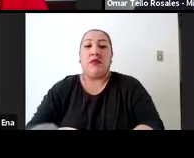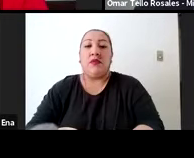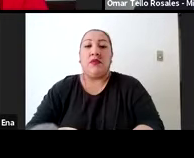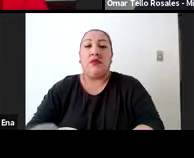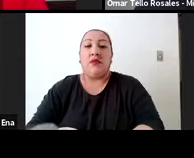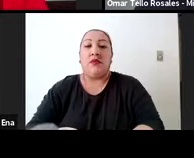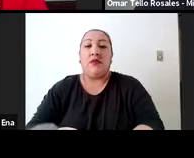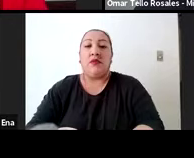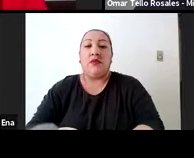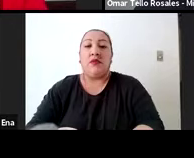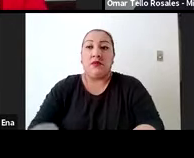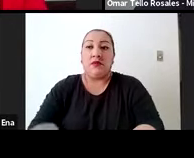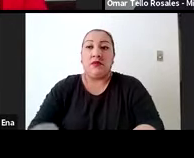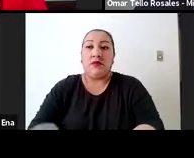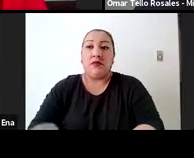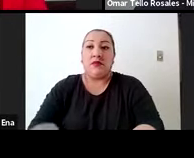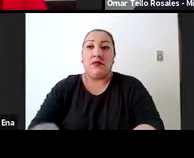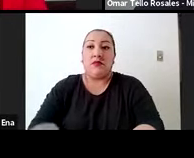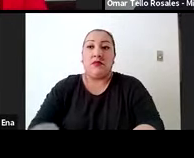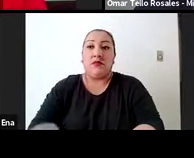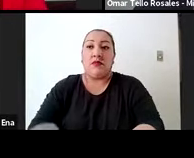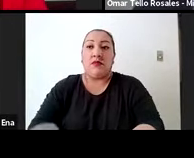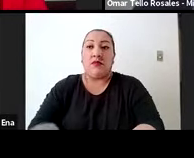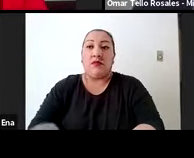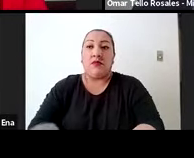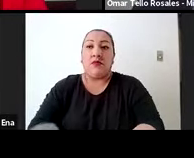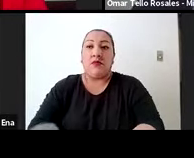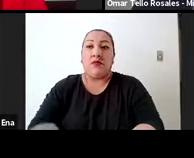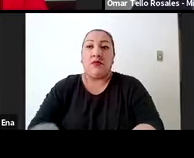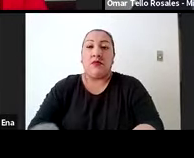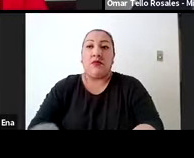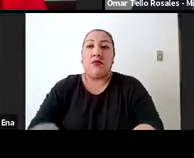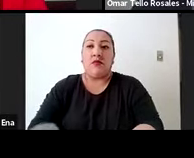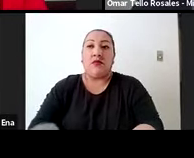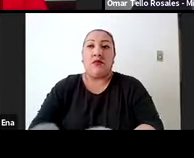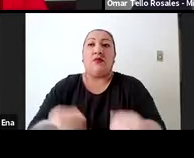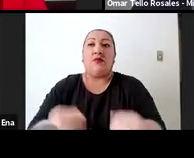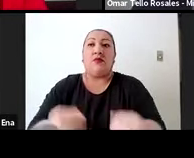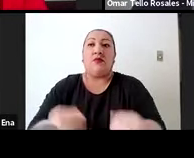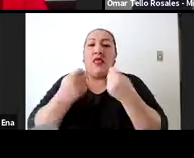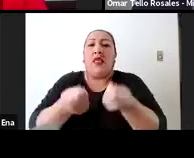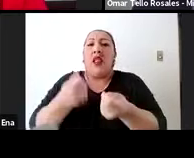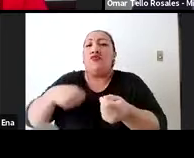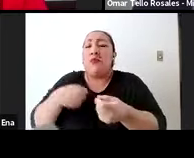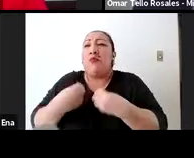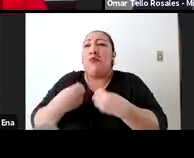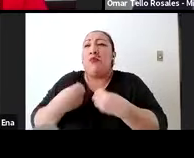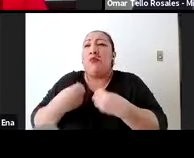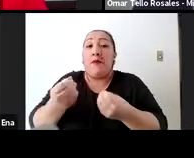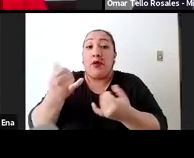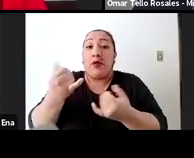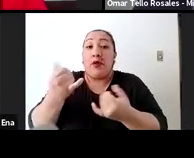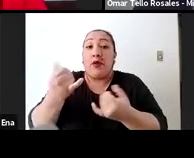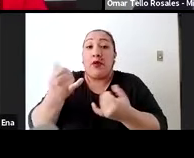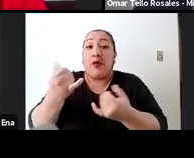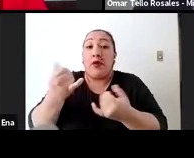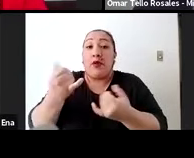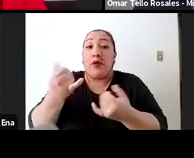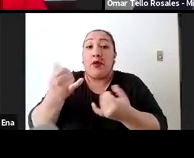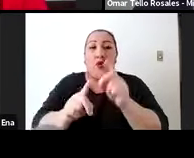dice el ciudadano. ¿Por qué tengo que darle a las municipalidades? porque ahorita la norma dijo que se le da al gobierno